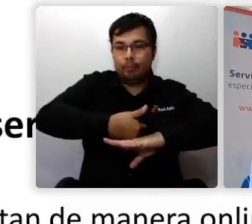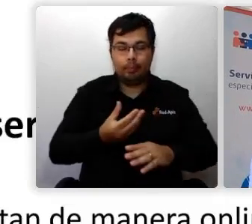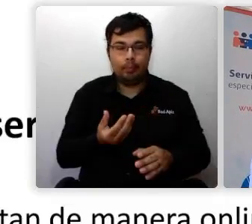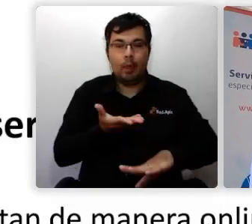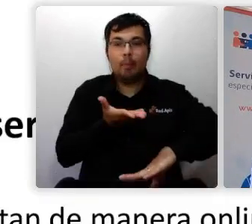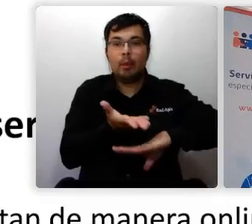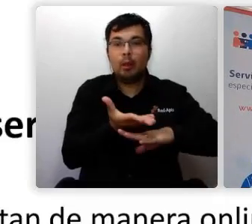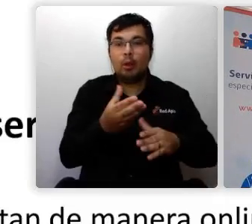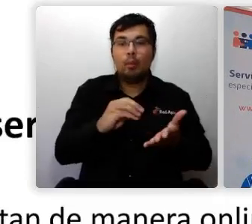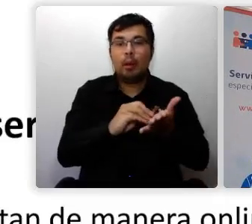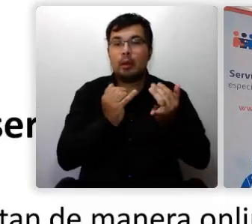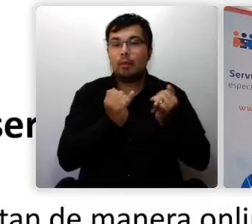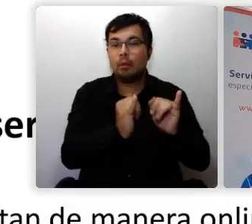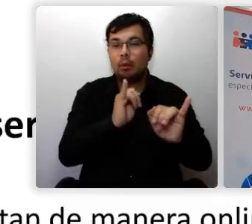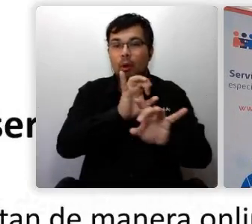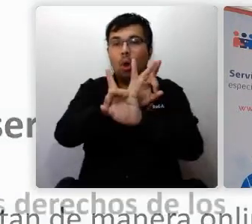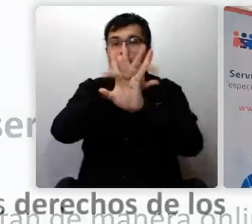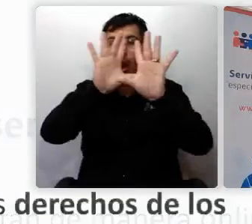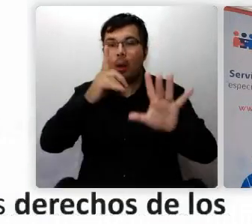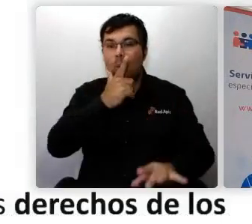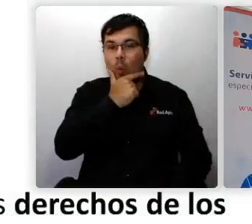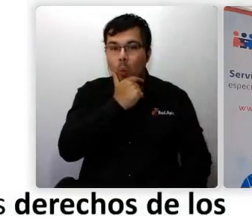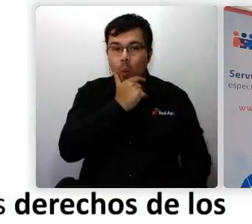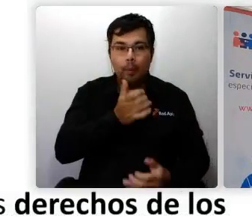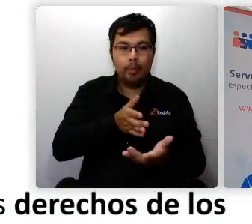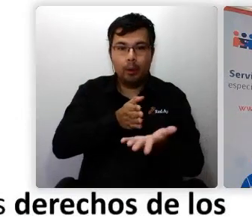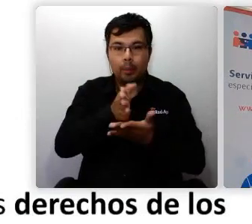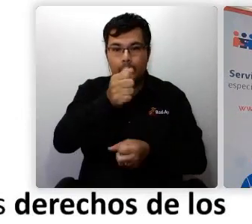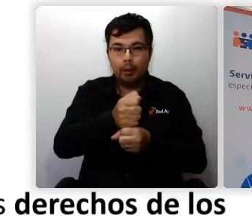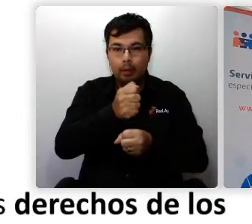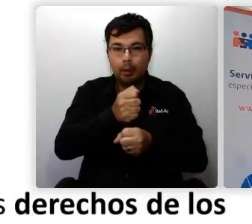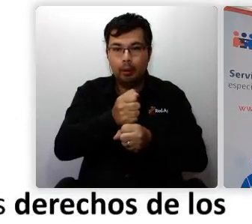aclaración de dudas para comenzar a trabajar el caso.